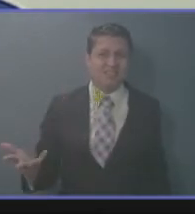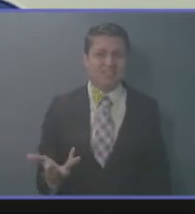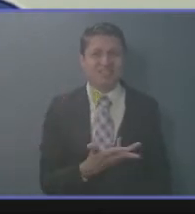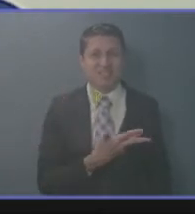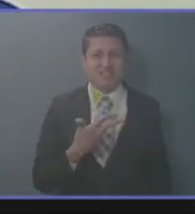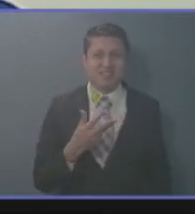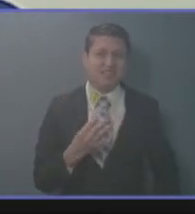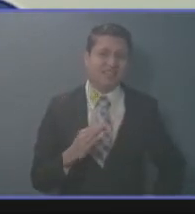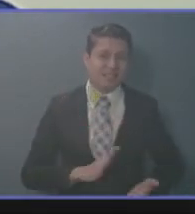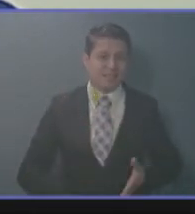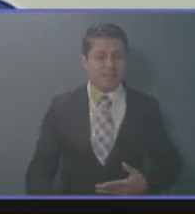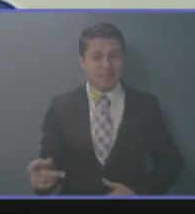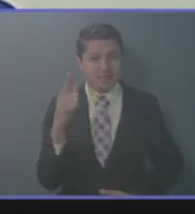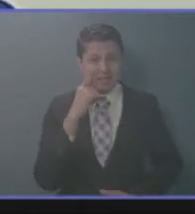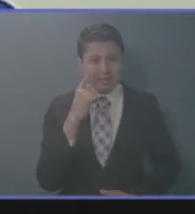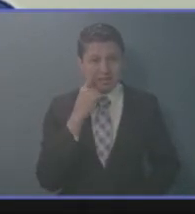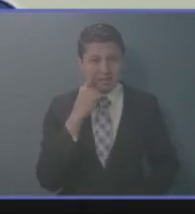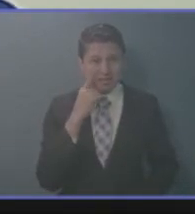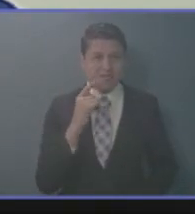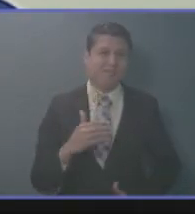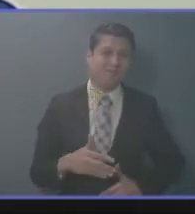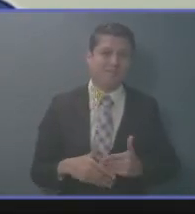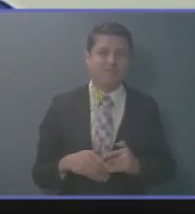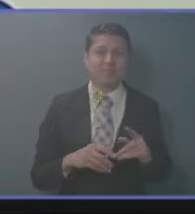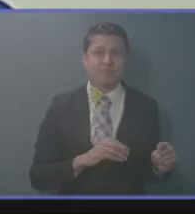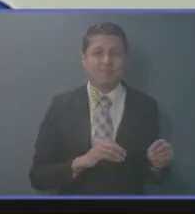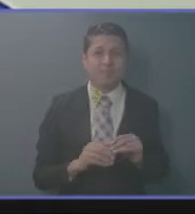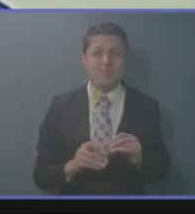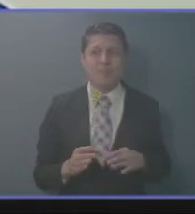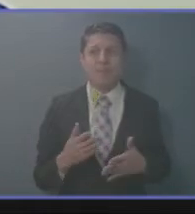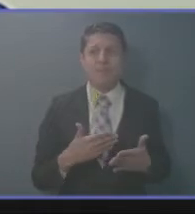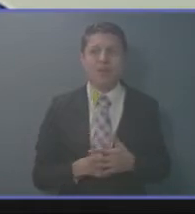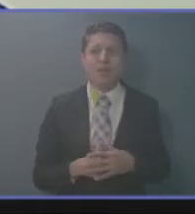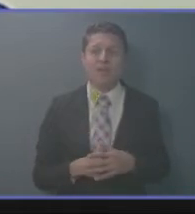de contender la pandemia COVID-19.